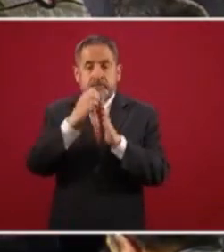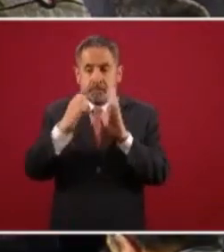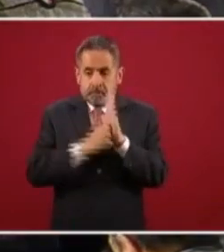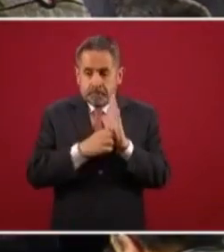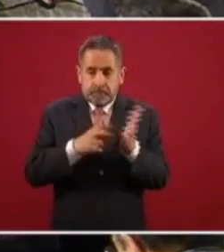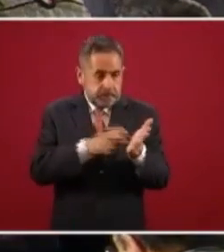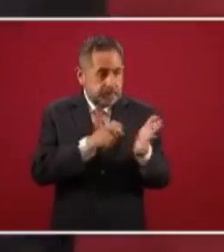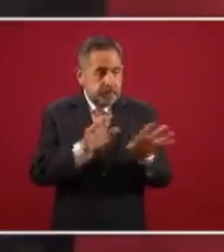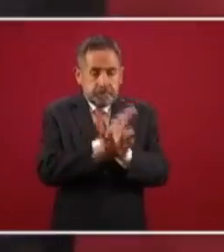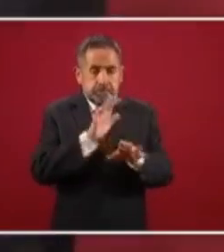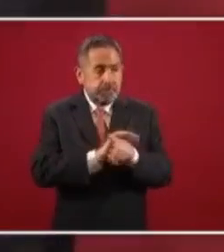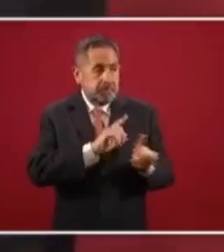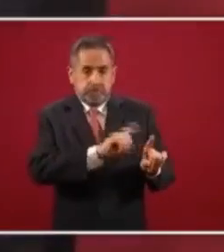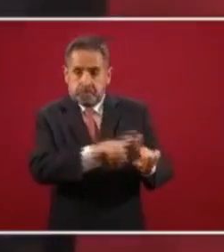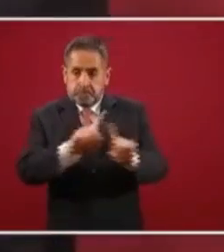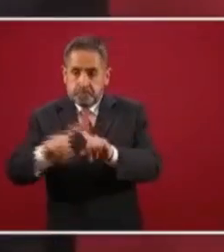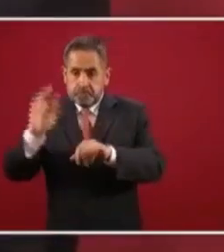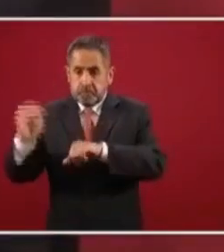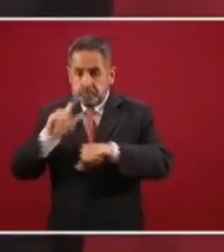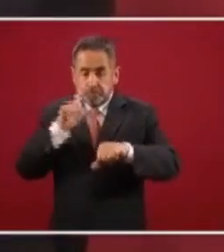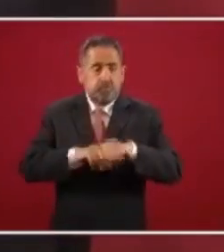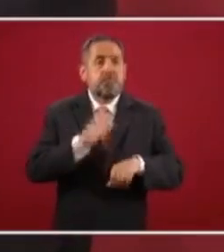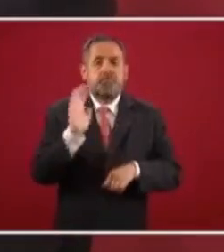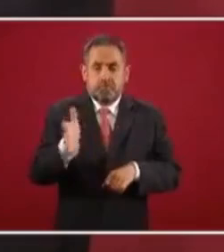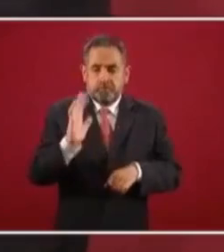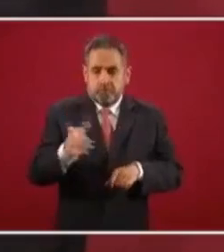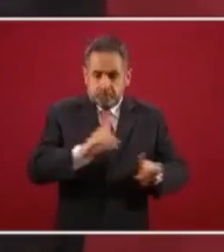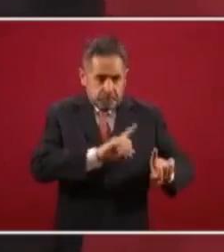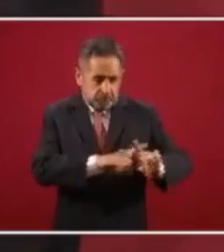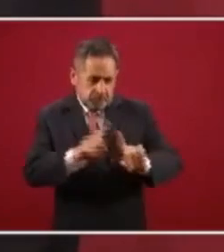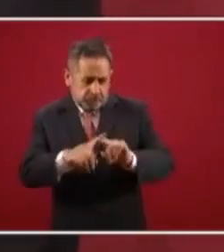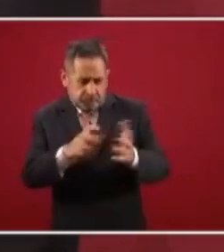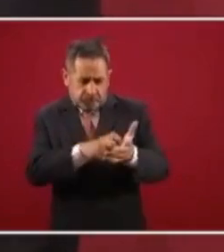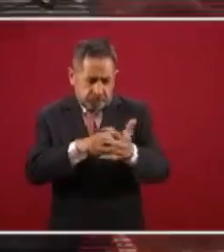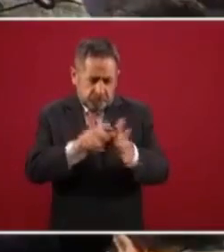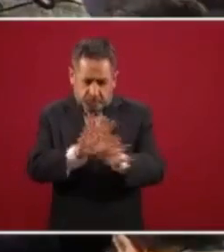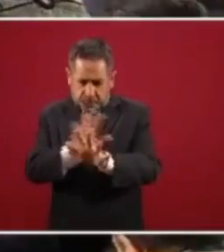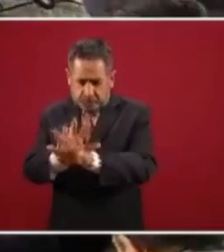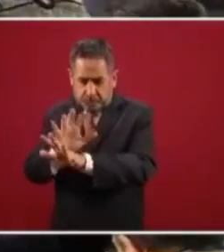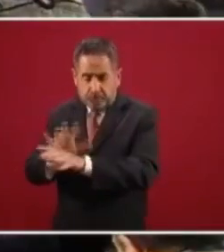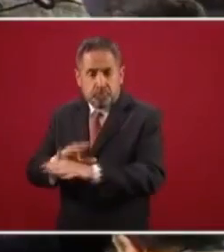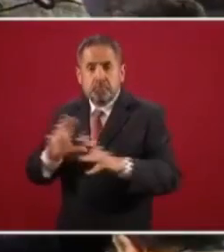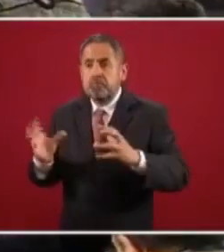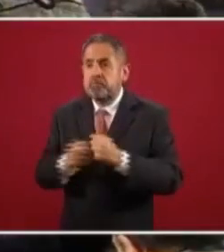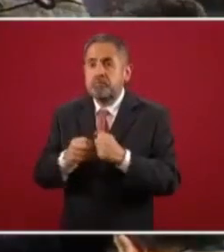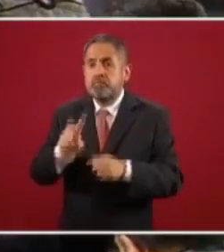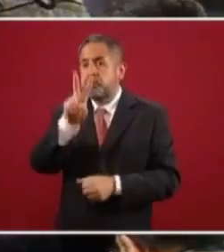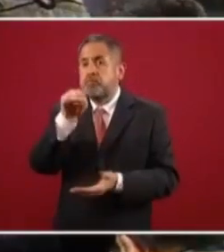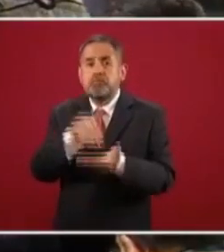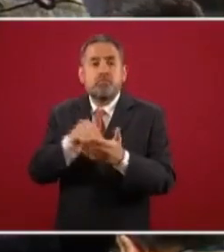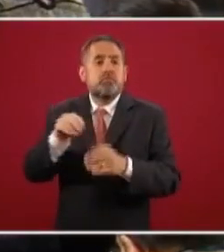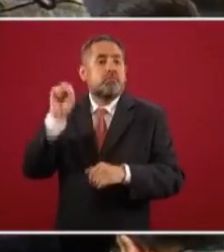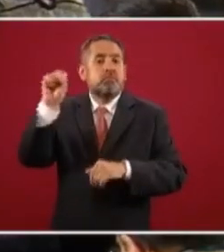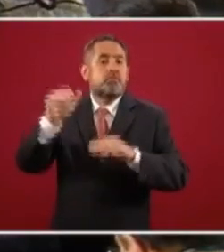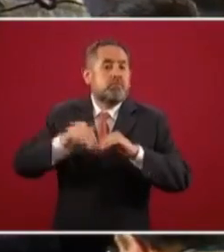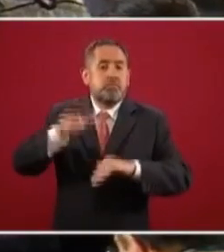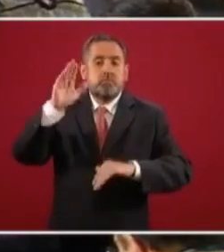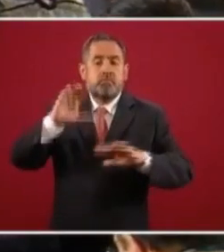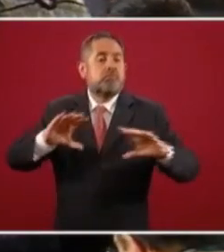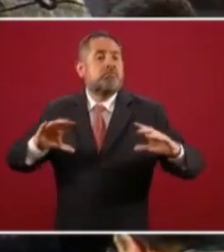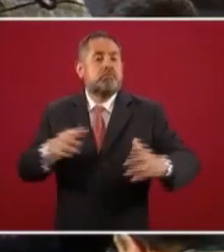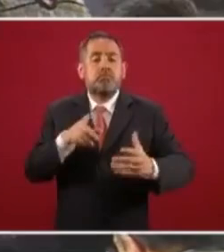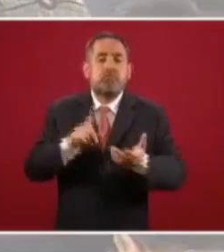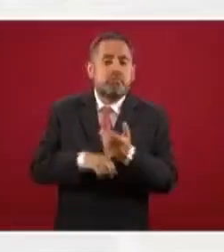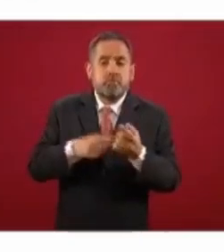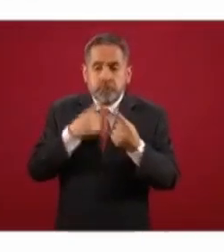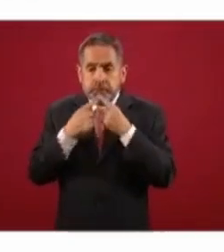de sindicatos a nivel federal, que de los más de 2.000 sindicatos aproximadamente que tenemos con vida